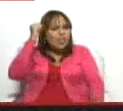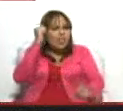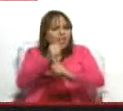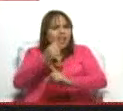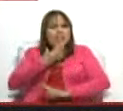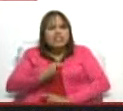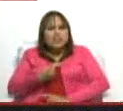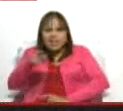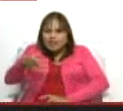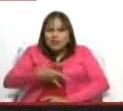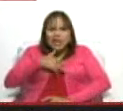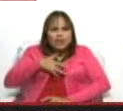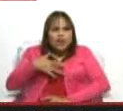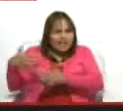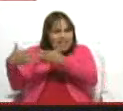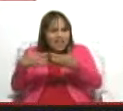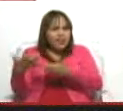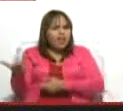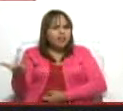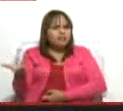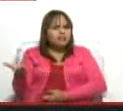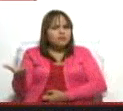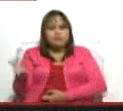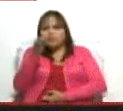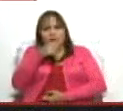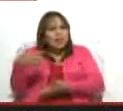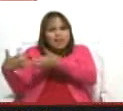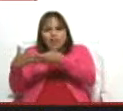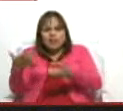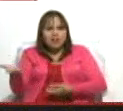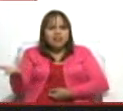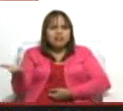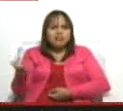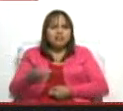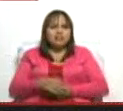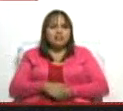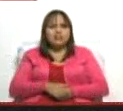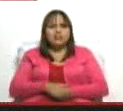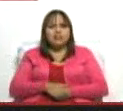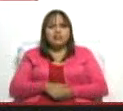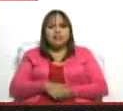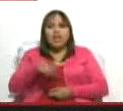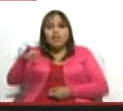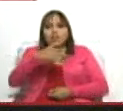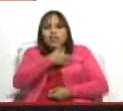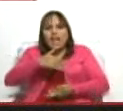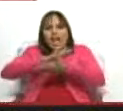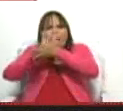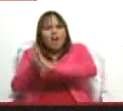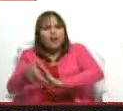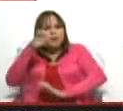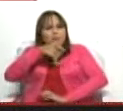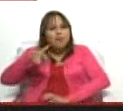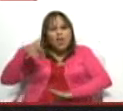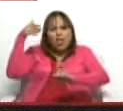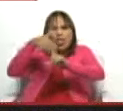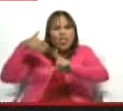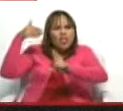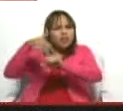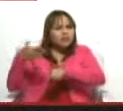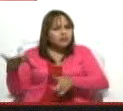¿Eso qué es? ¿Una guerra? Eso no es ninguna guerra. Un exterminio, un genocidio contra un pueblo,